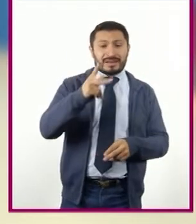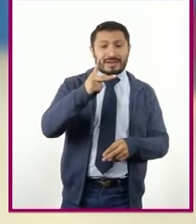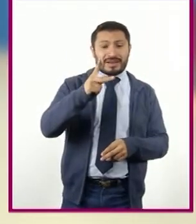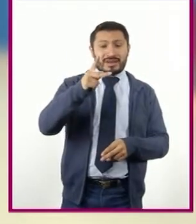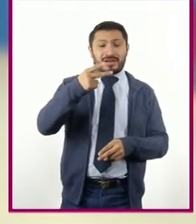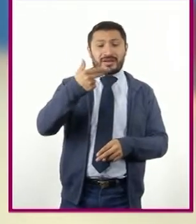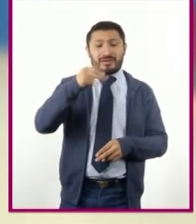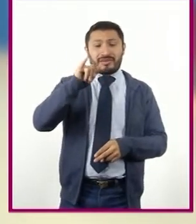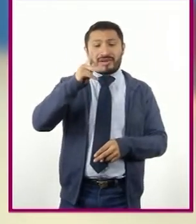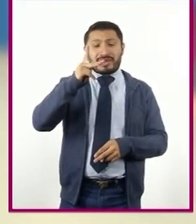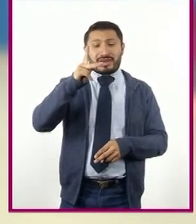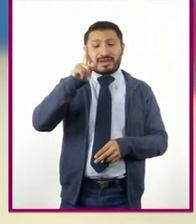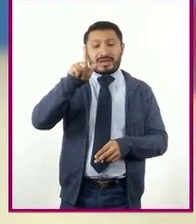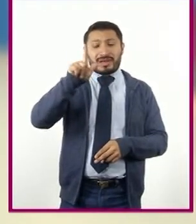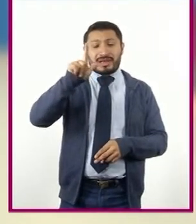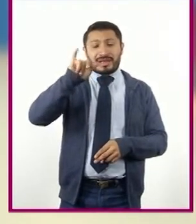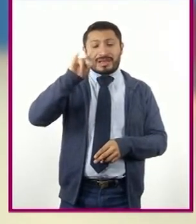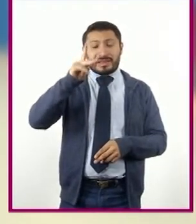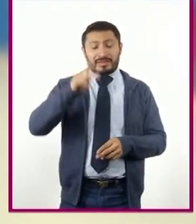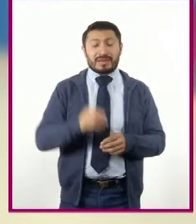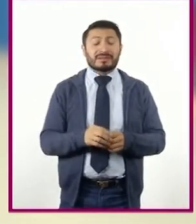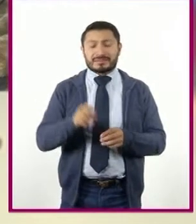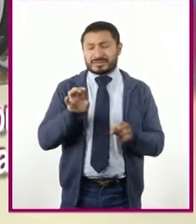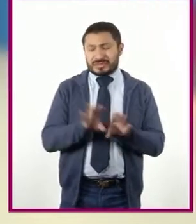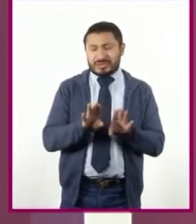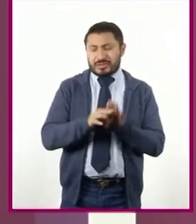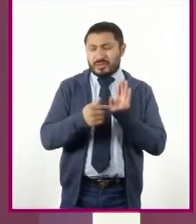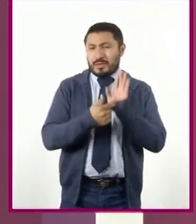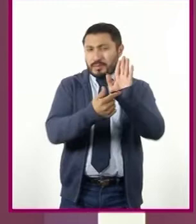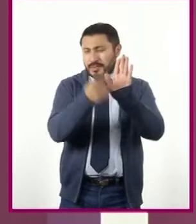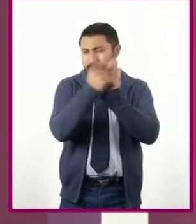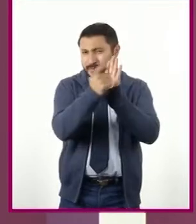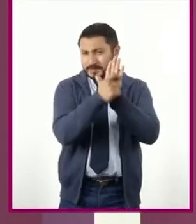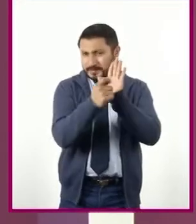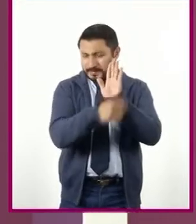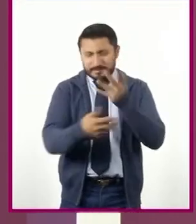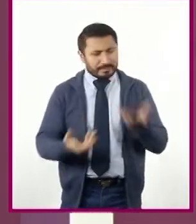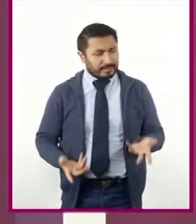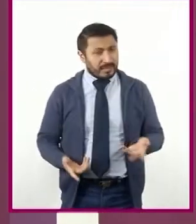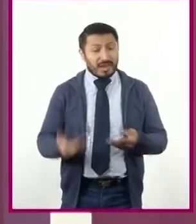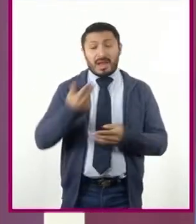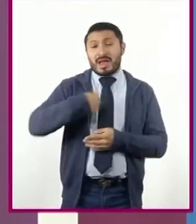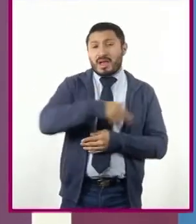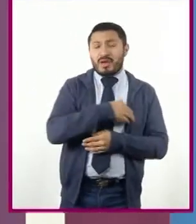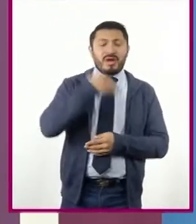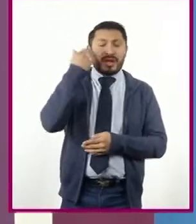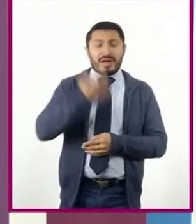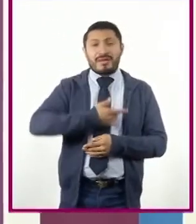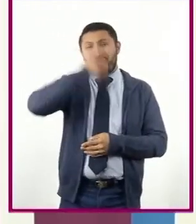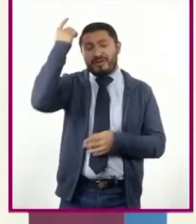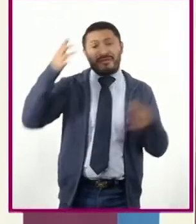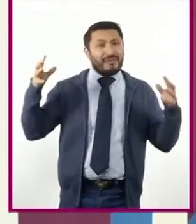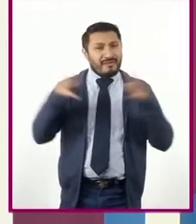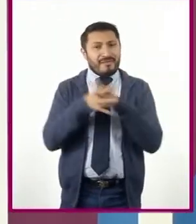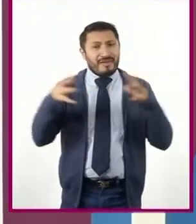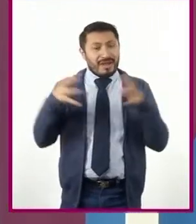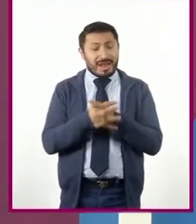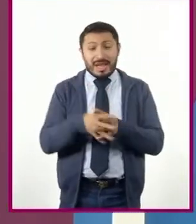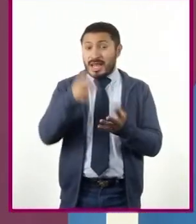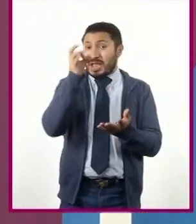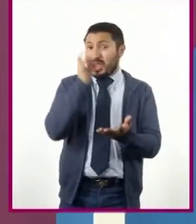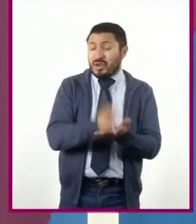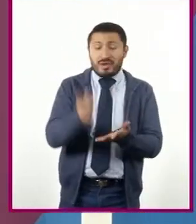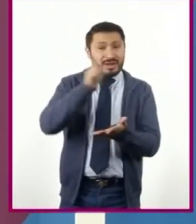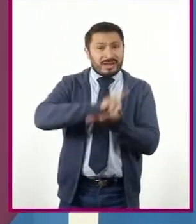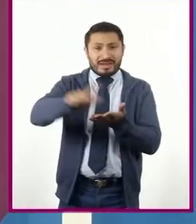Marinetti, escribió un manifiesto donde expuso lo siguiente: Queremos glorificar la guerra, única higiene